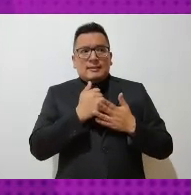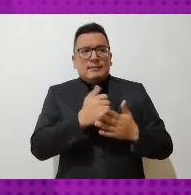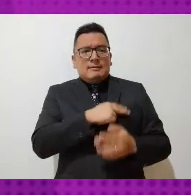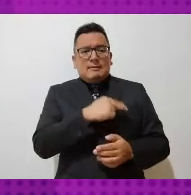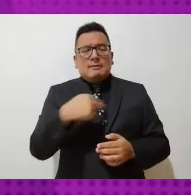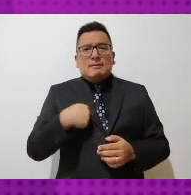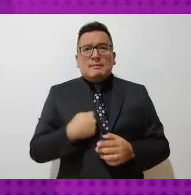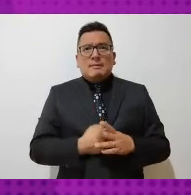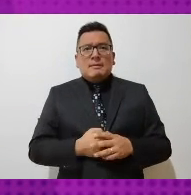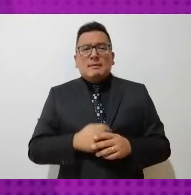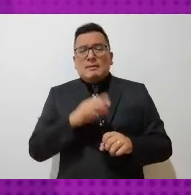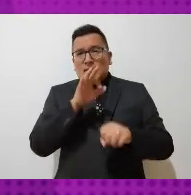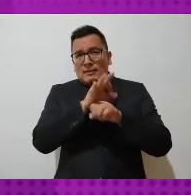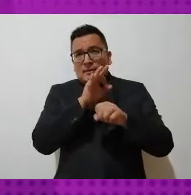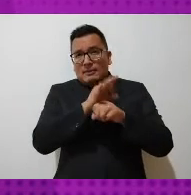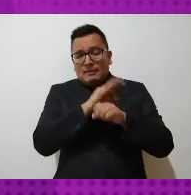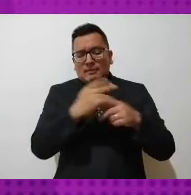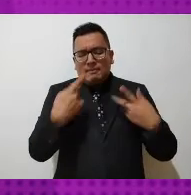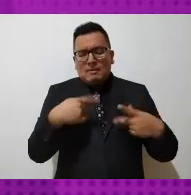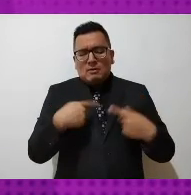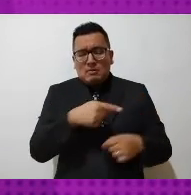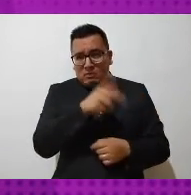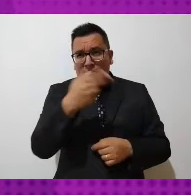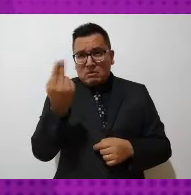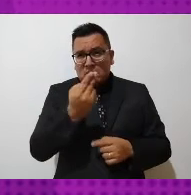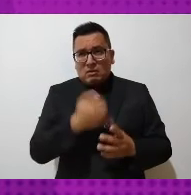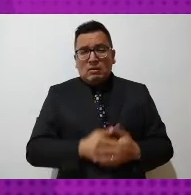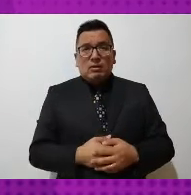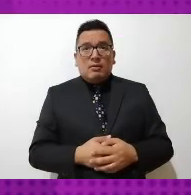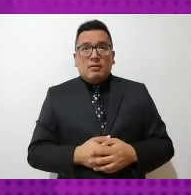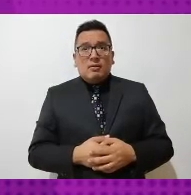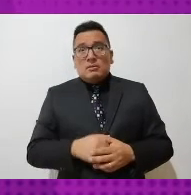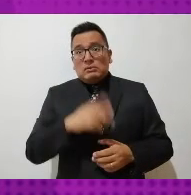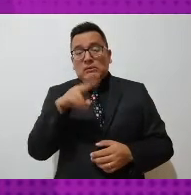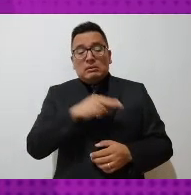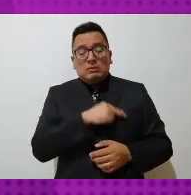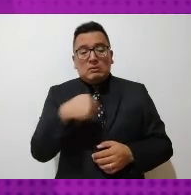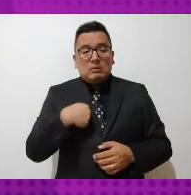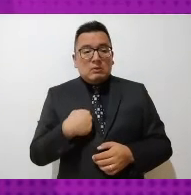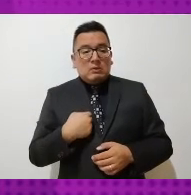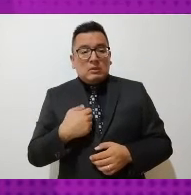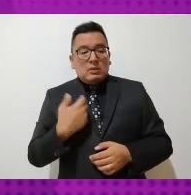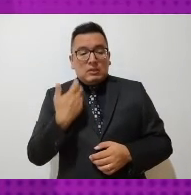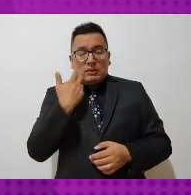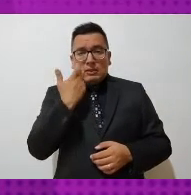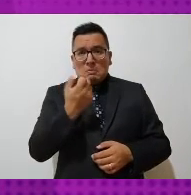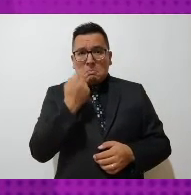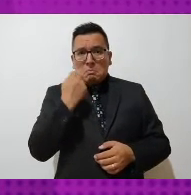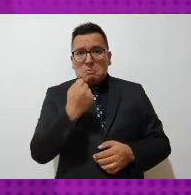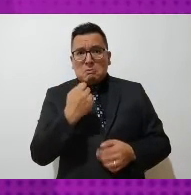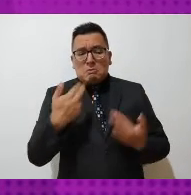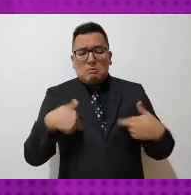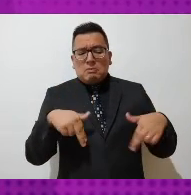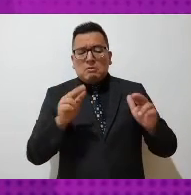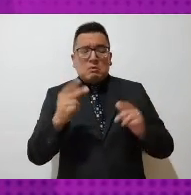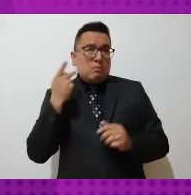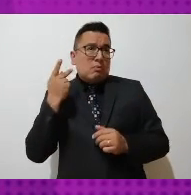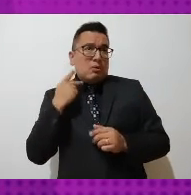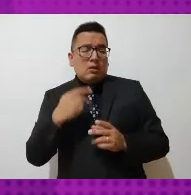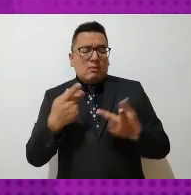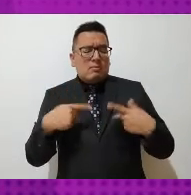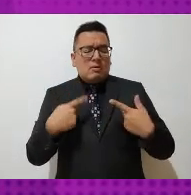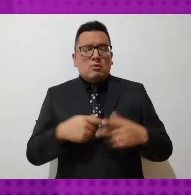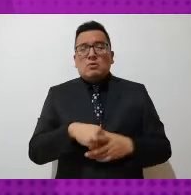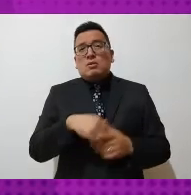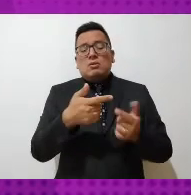acciones encaminadas a las personas que lo merecen, realmente que podamos fortalecer la representación política de las